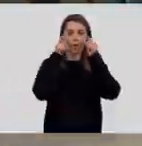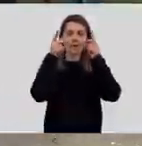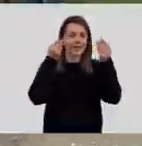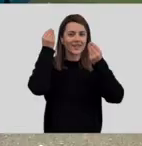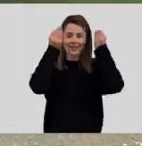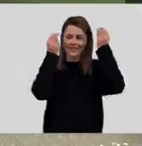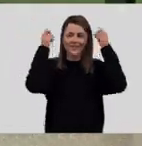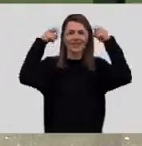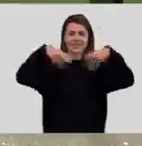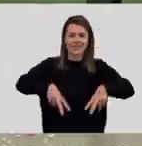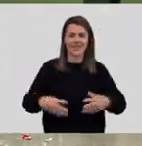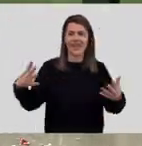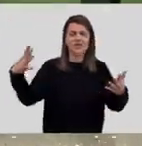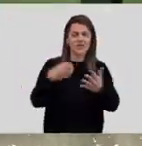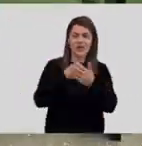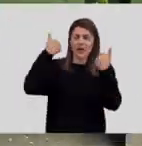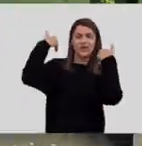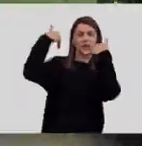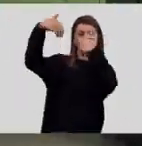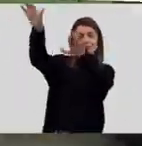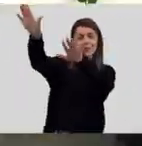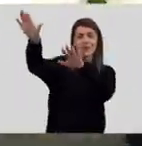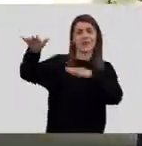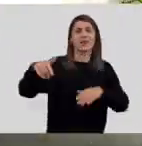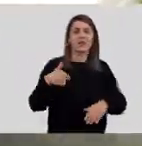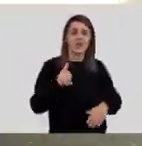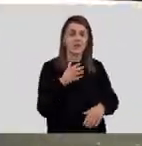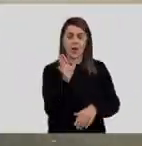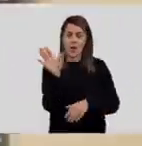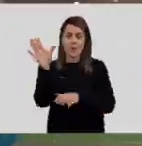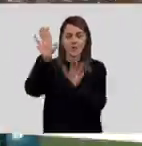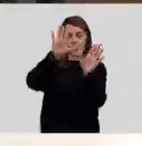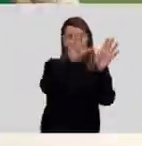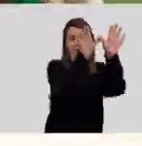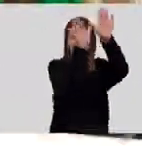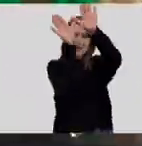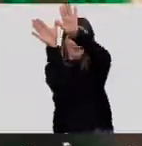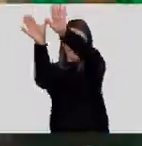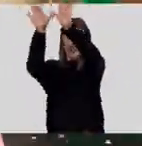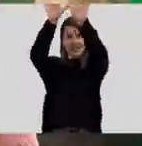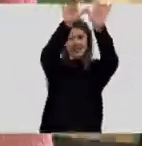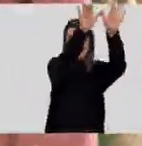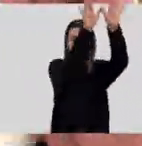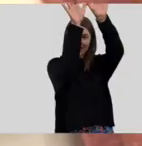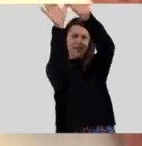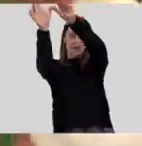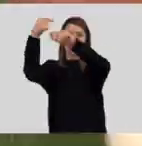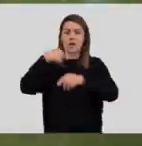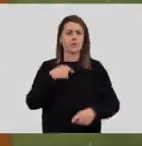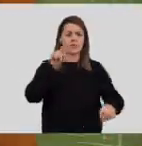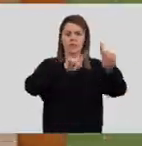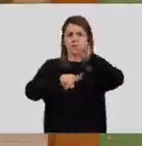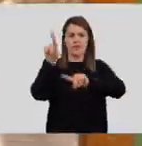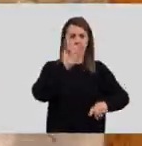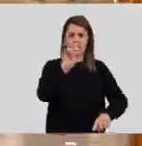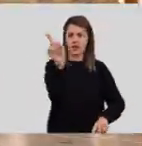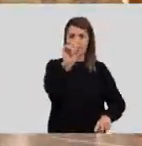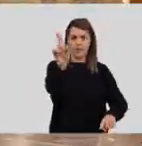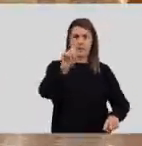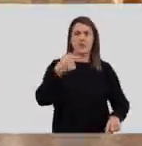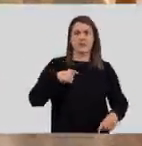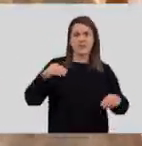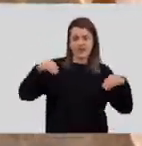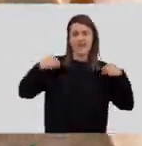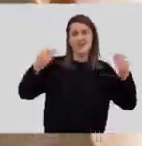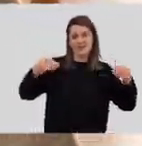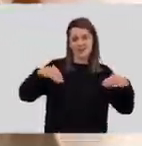Hoy me levanto sin pensar, voy a dejarlo todo y luego yo pongo la mano en el aire, echo a volar sin complicarme